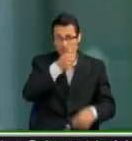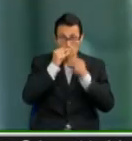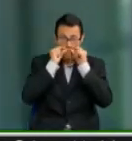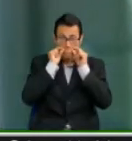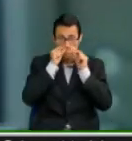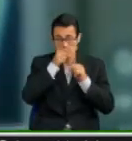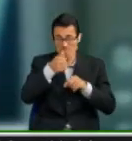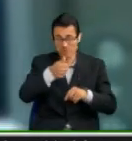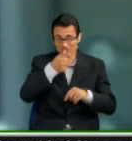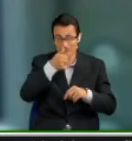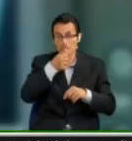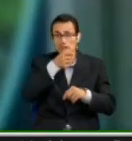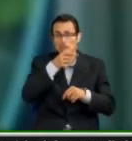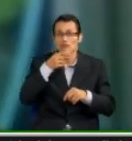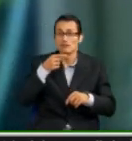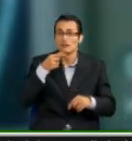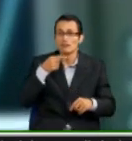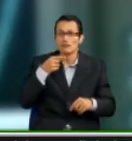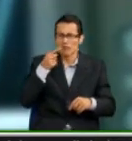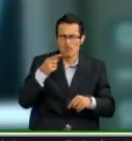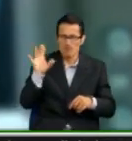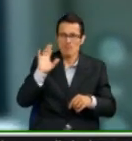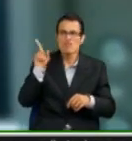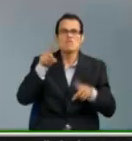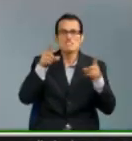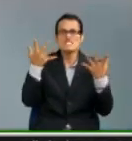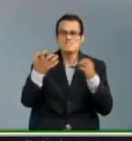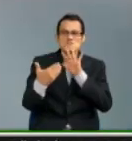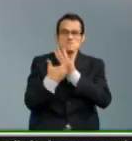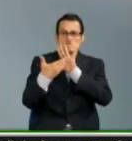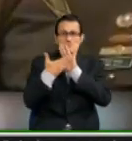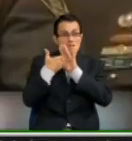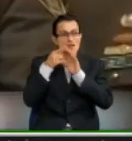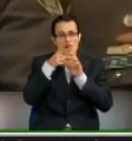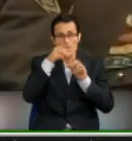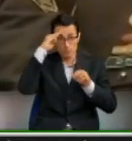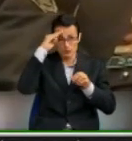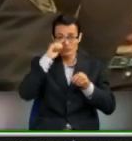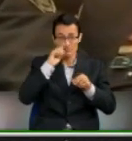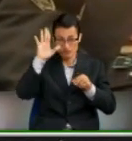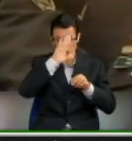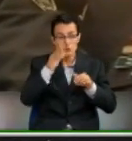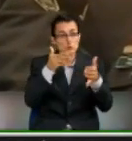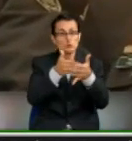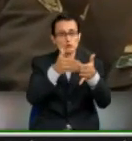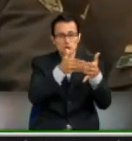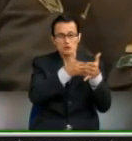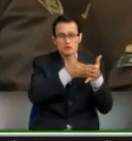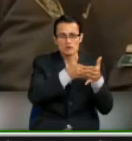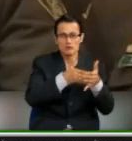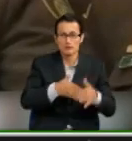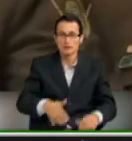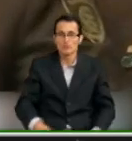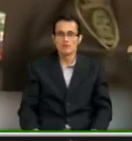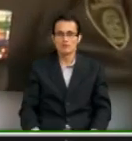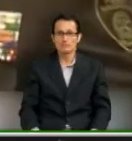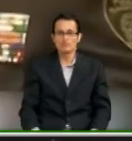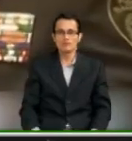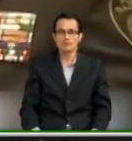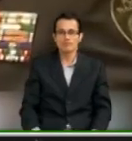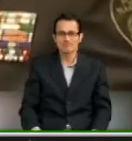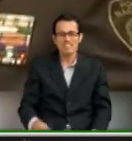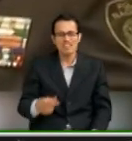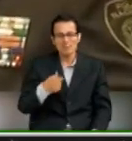que todo corresponde a una campaña en su contra y contra la institución. Estoy seguro que esta